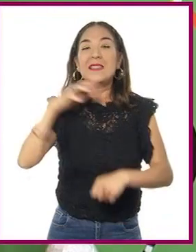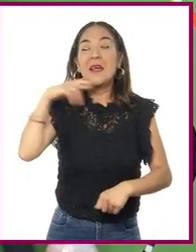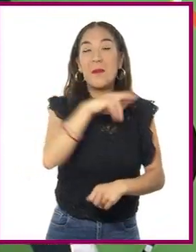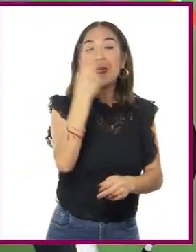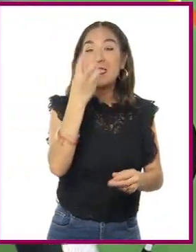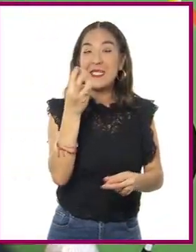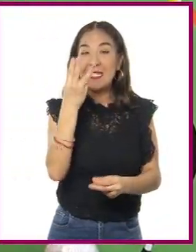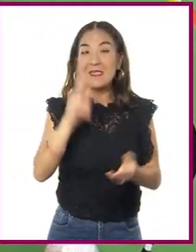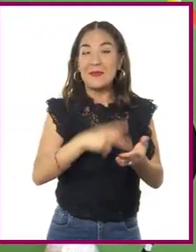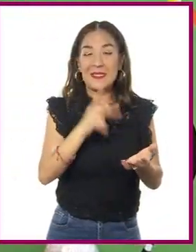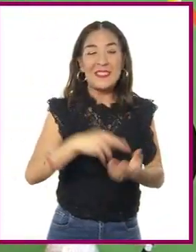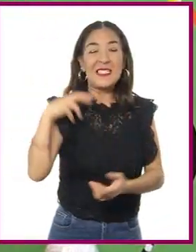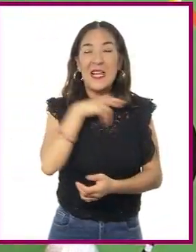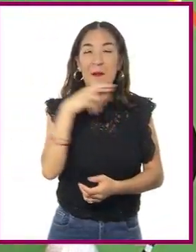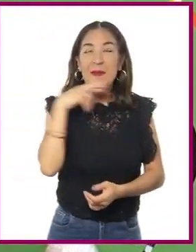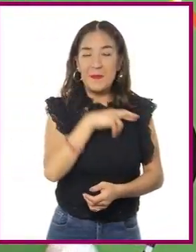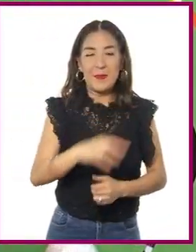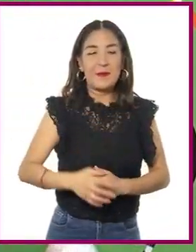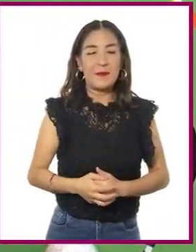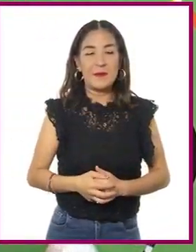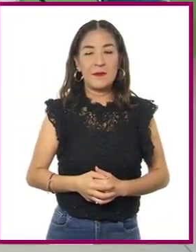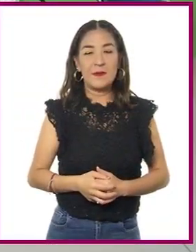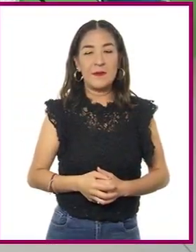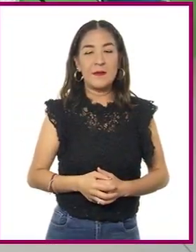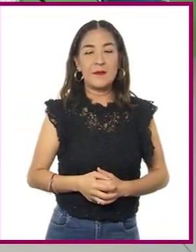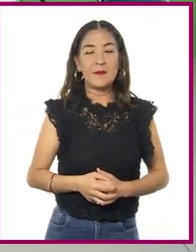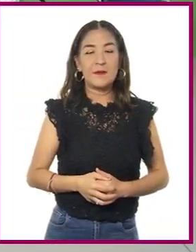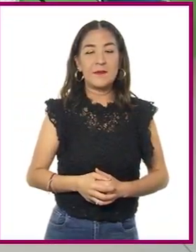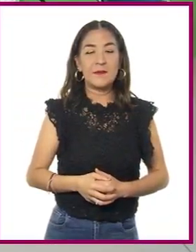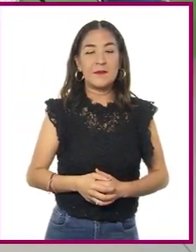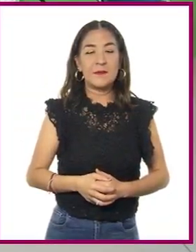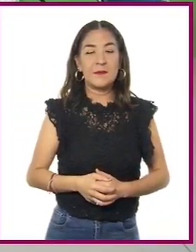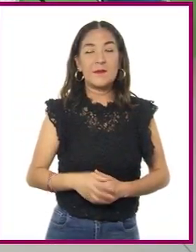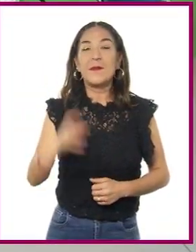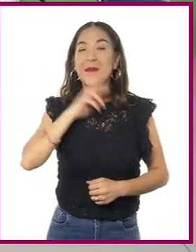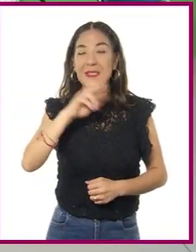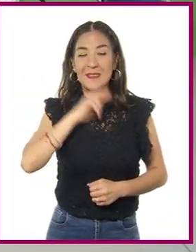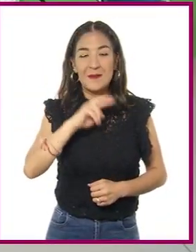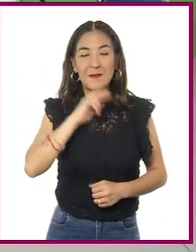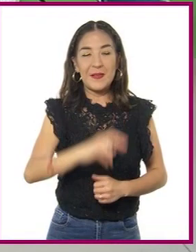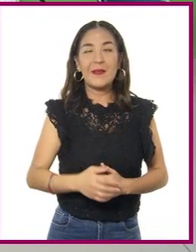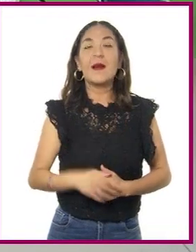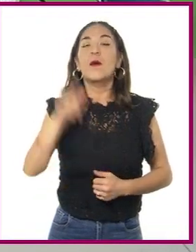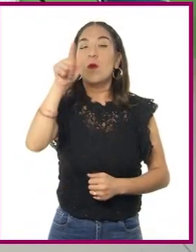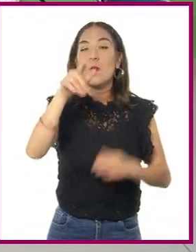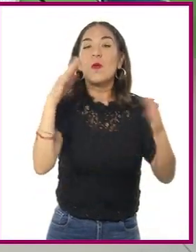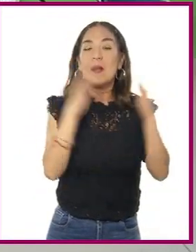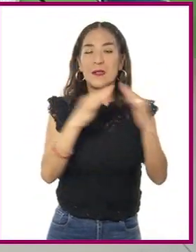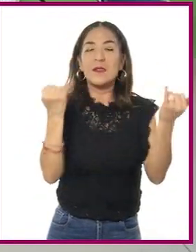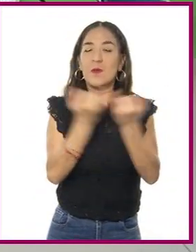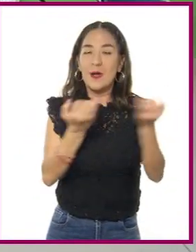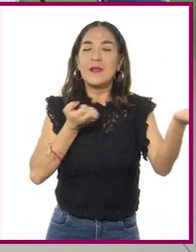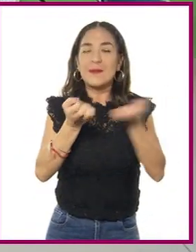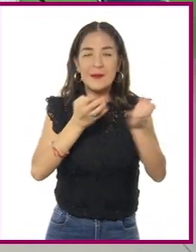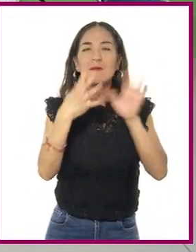rápido, más rápido, más rápido, más rápido. Una, más rápido. En casa, traten de hacerlo con nosotros y ahorita tomamos